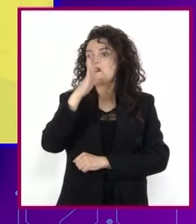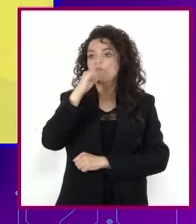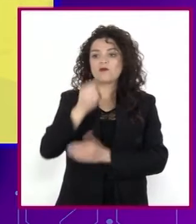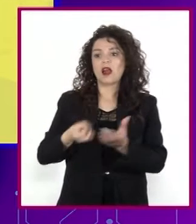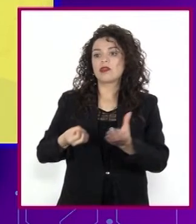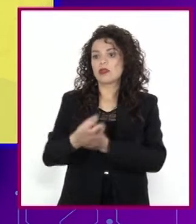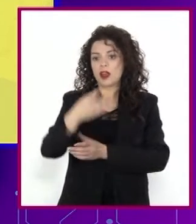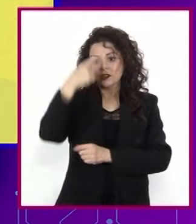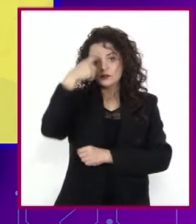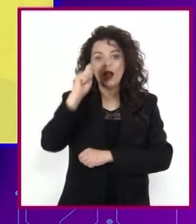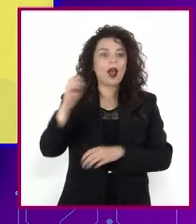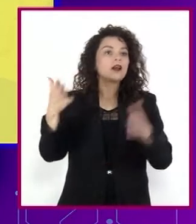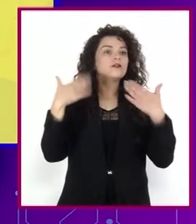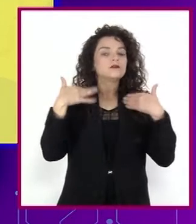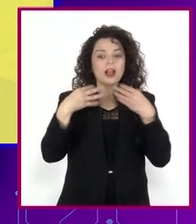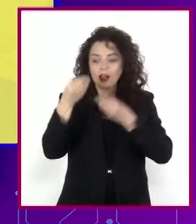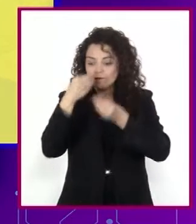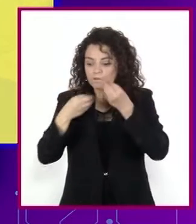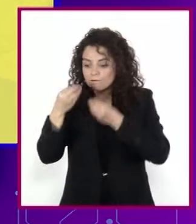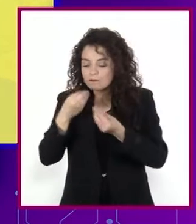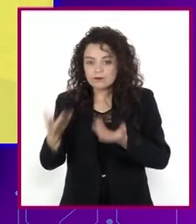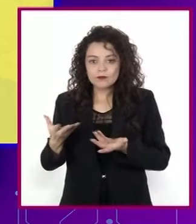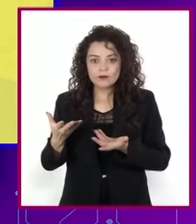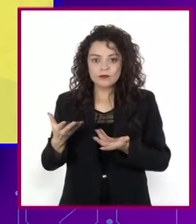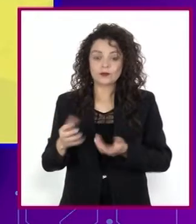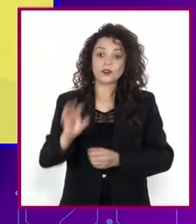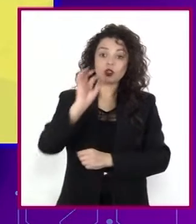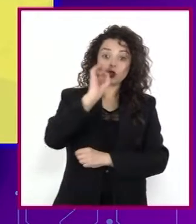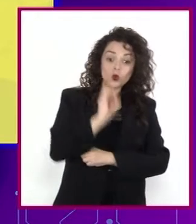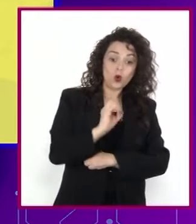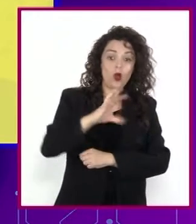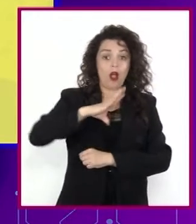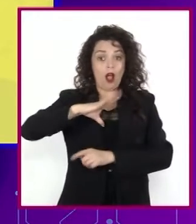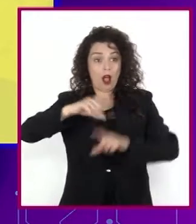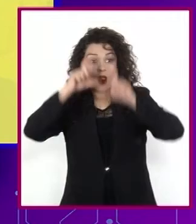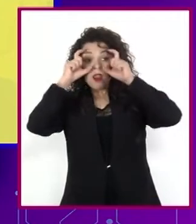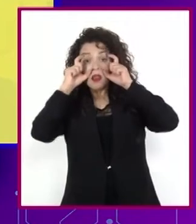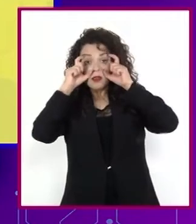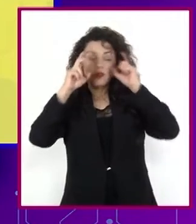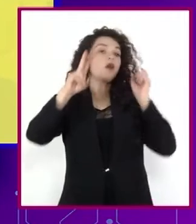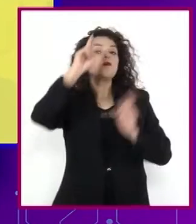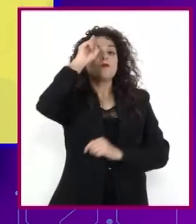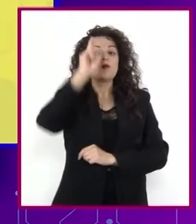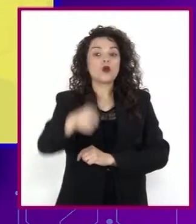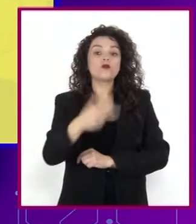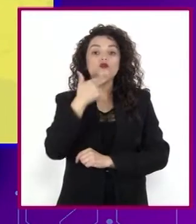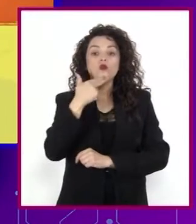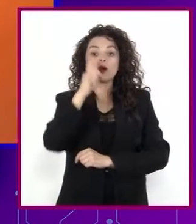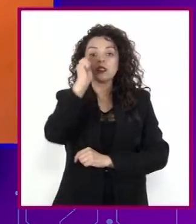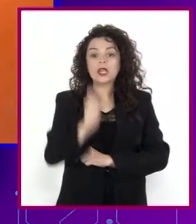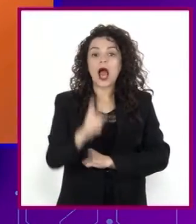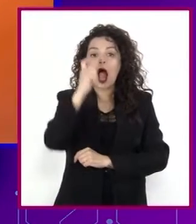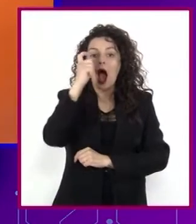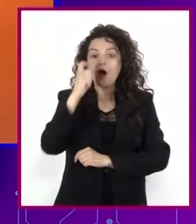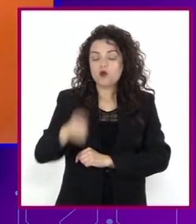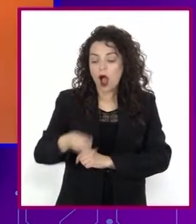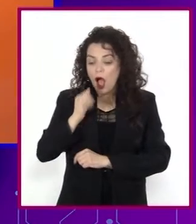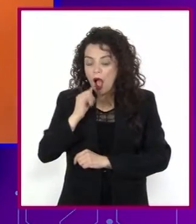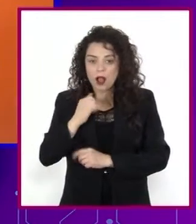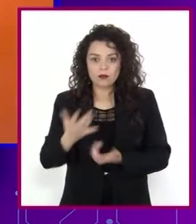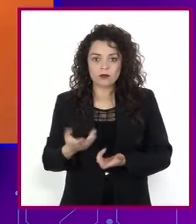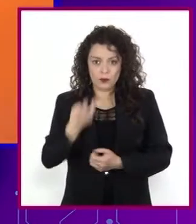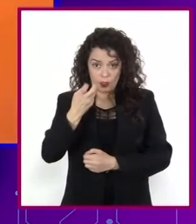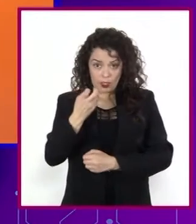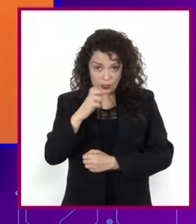del recreo, o que aquellos que usan anteojos tienen prohibido utilizar los bebederos. Sería una injusticia,